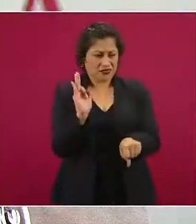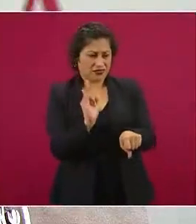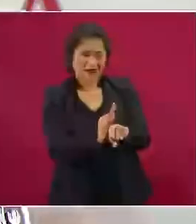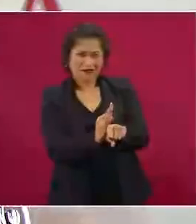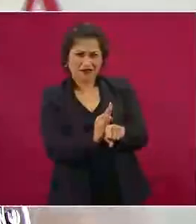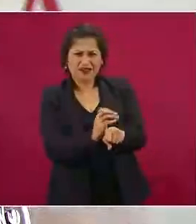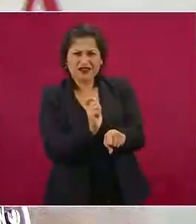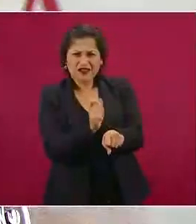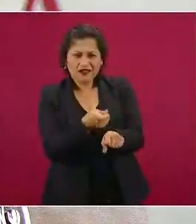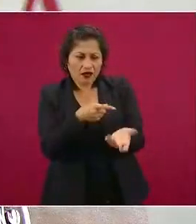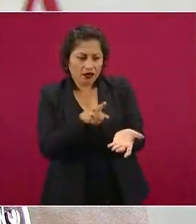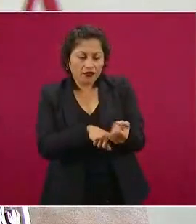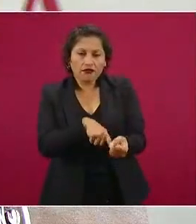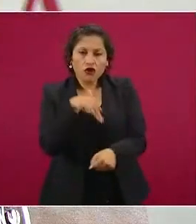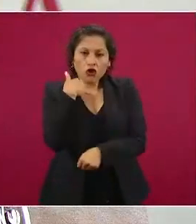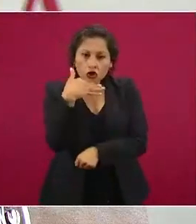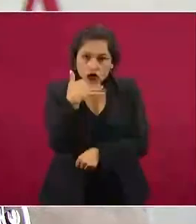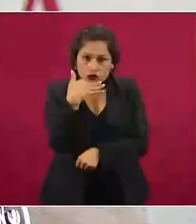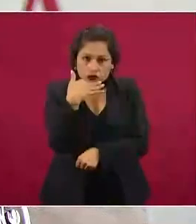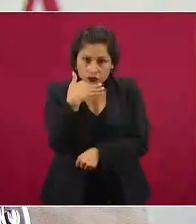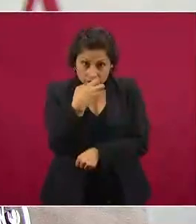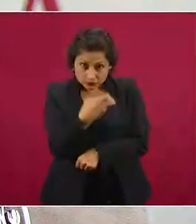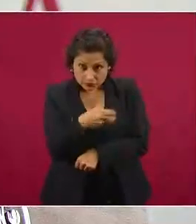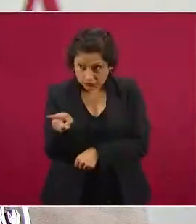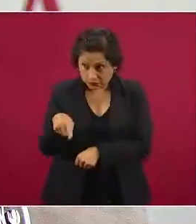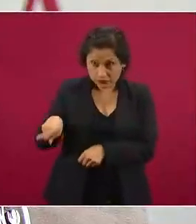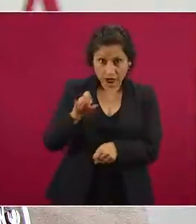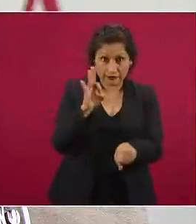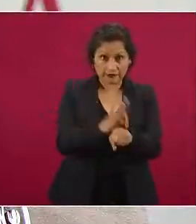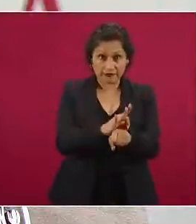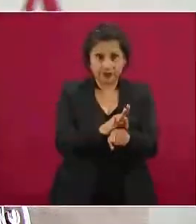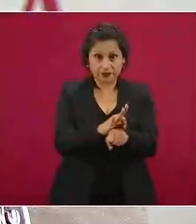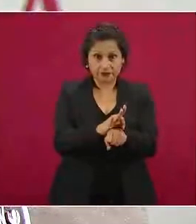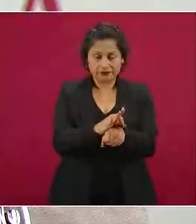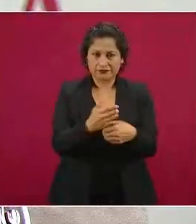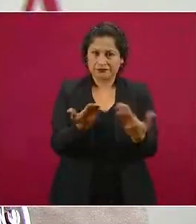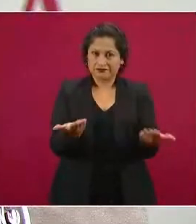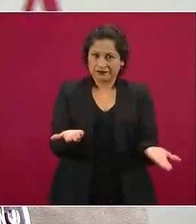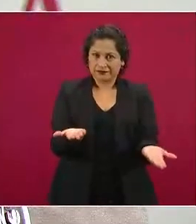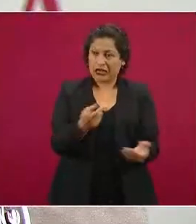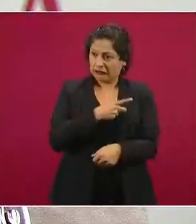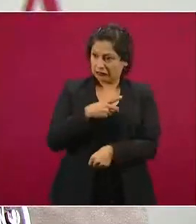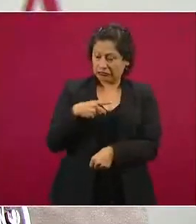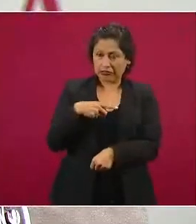la corrupción, el que no haya transparencia.